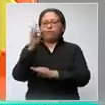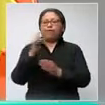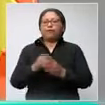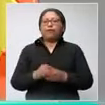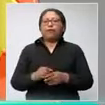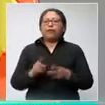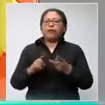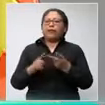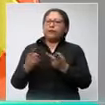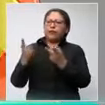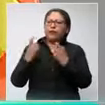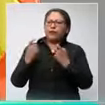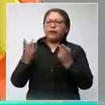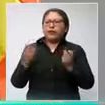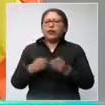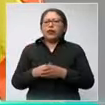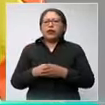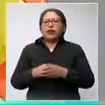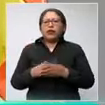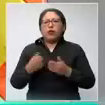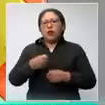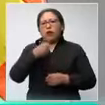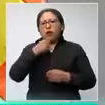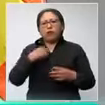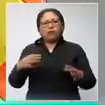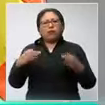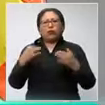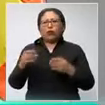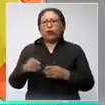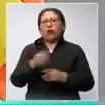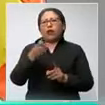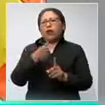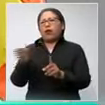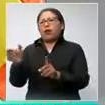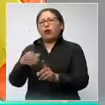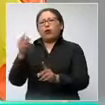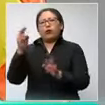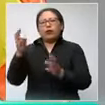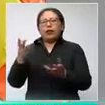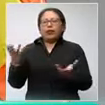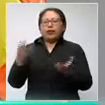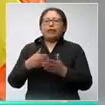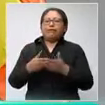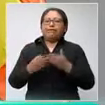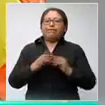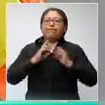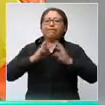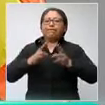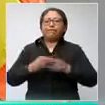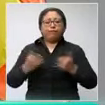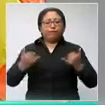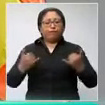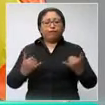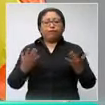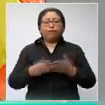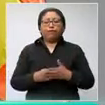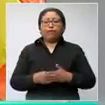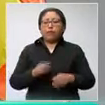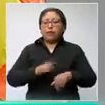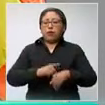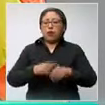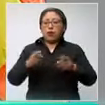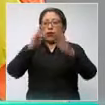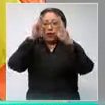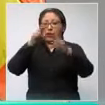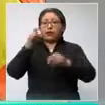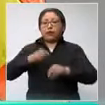segunda pregunta, no es el objeto de la conferencia, pero como siempre le debo decir que en este momento tenemos que respetar